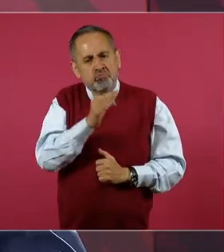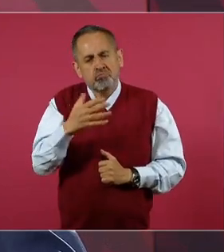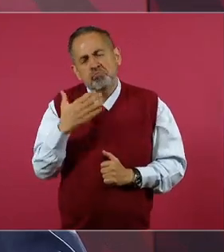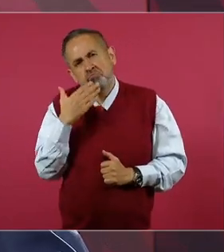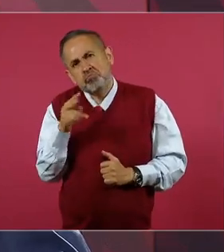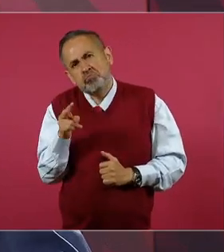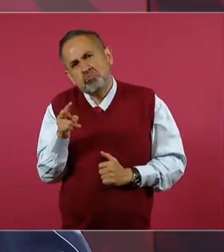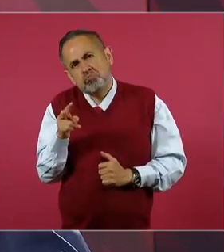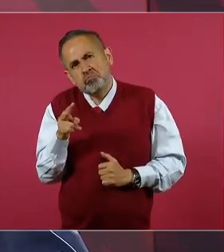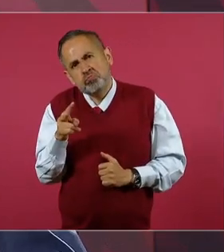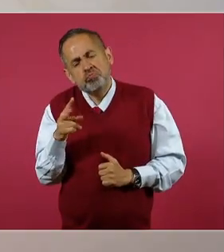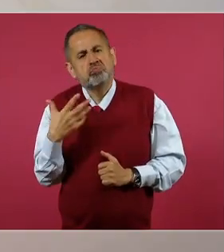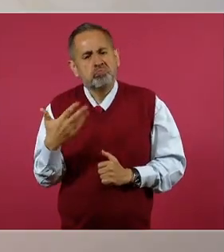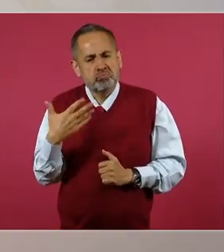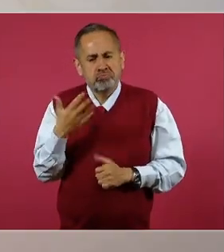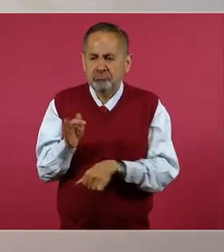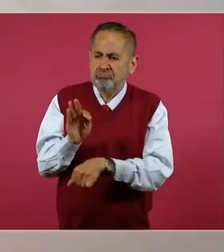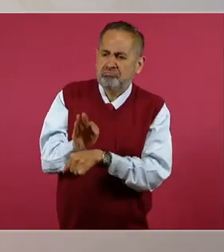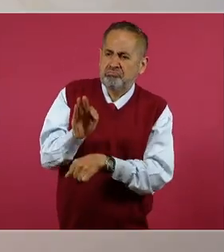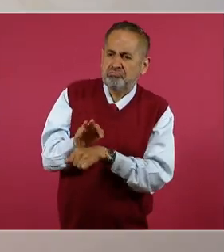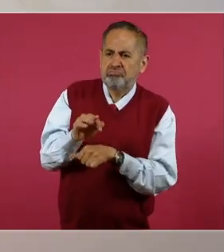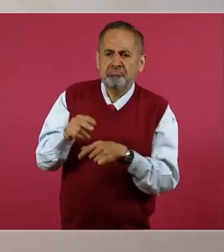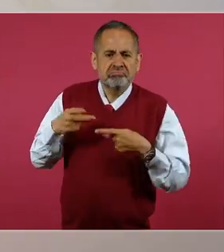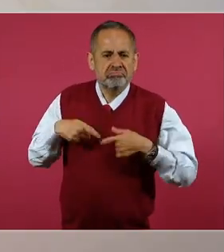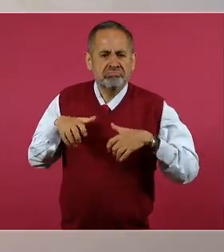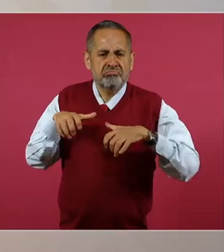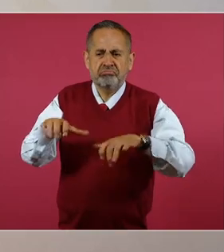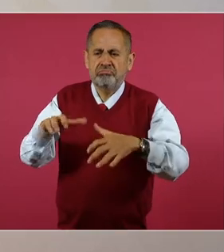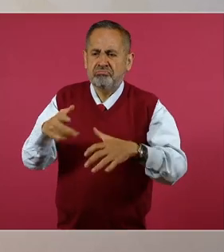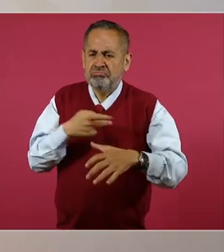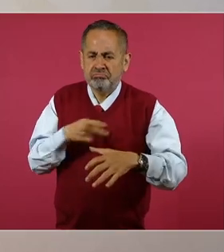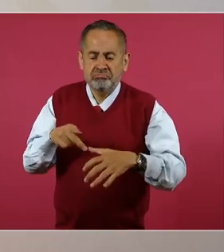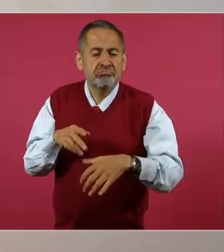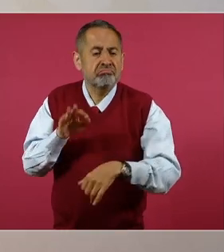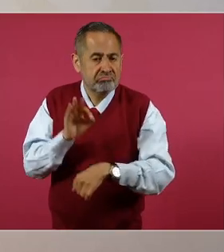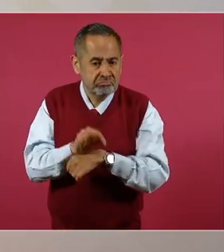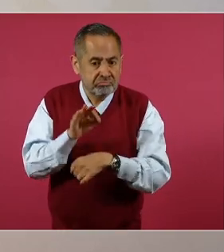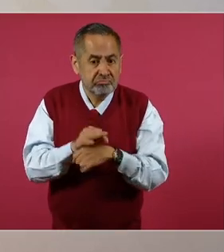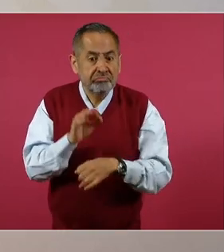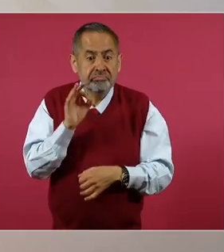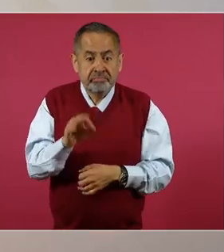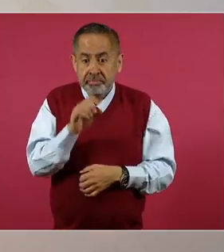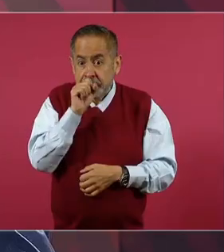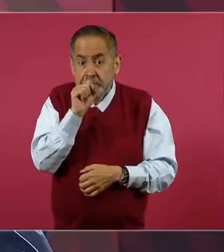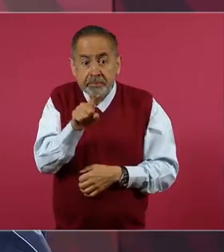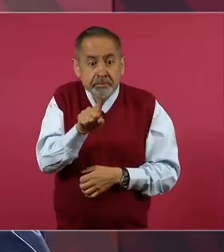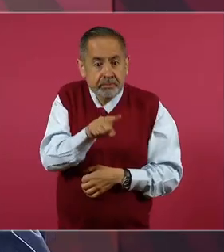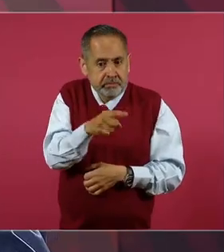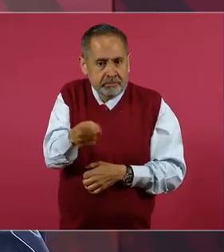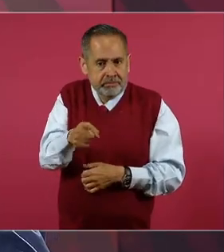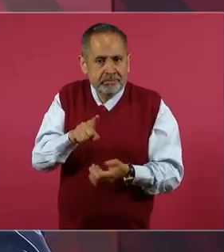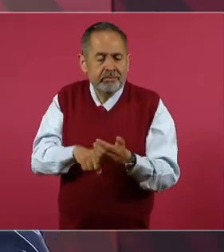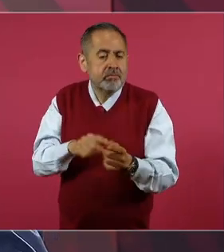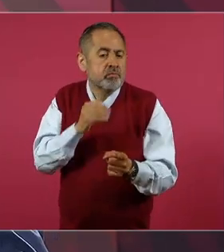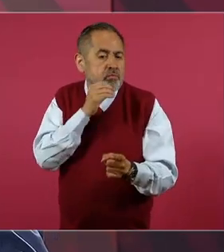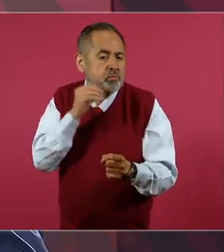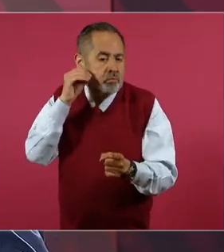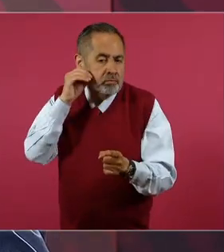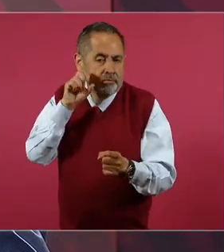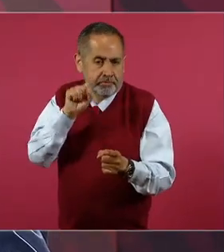en defensa de los pobres, incluso el obispo de